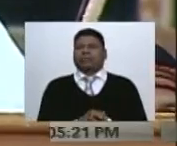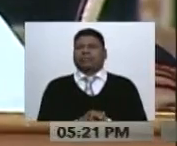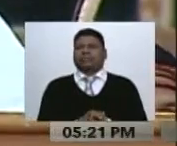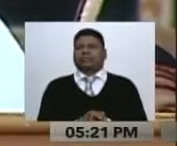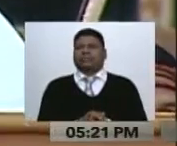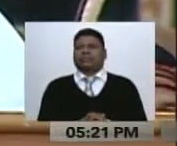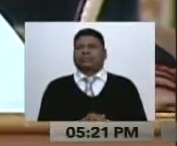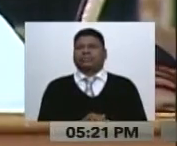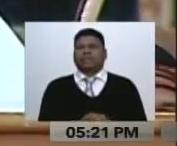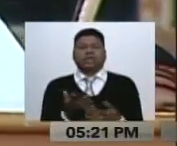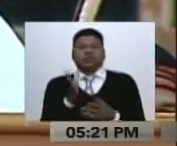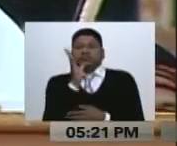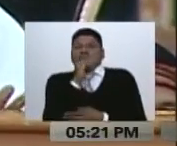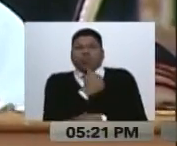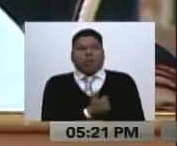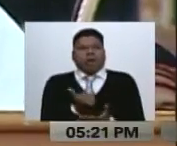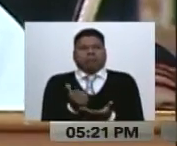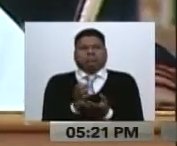no iba a haber